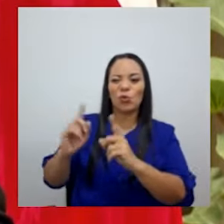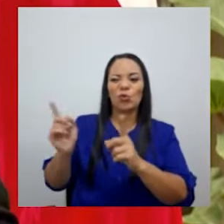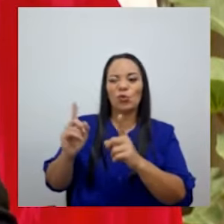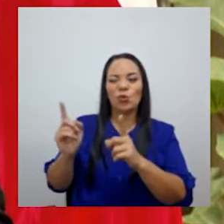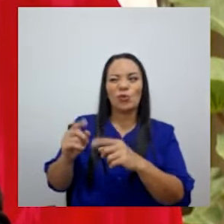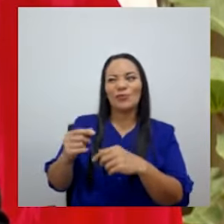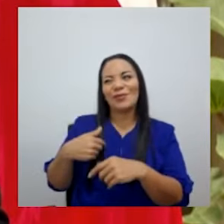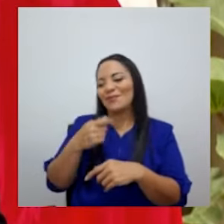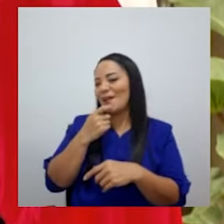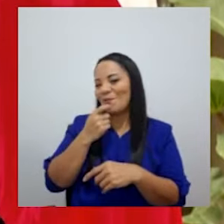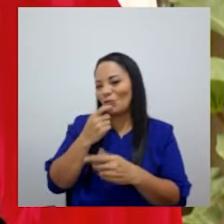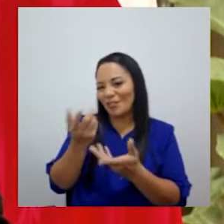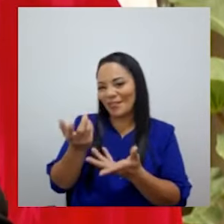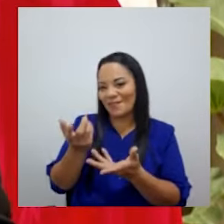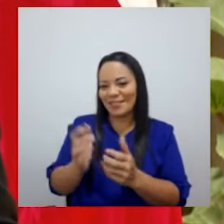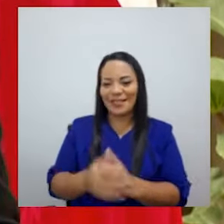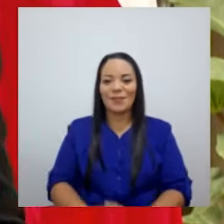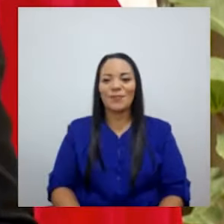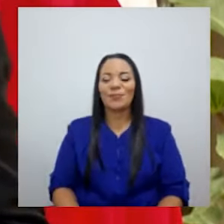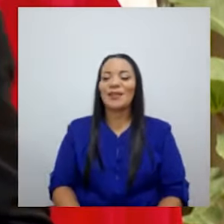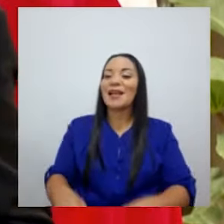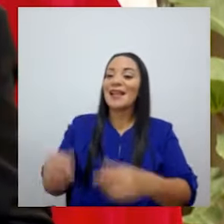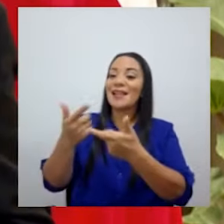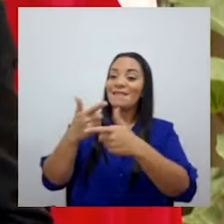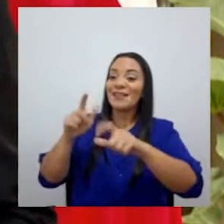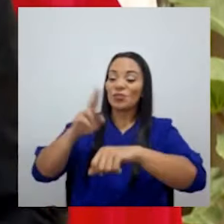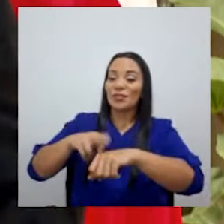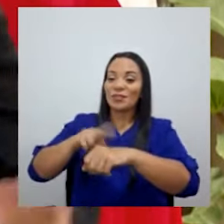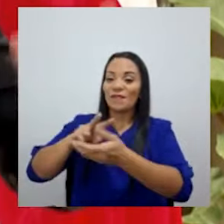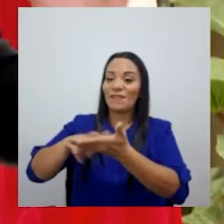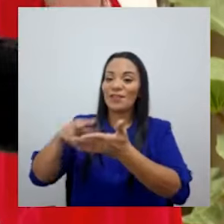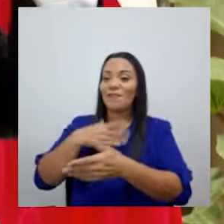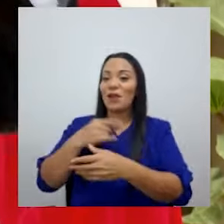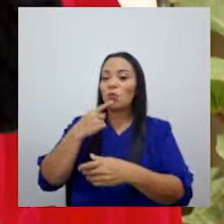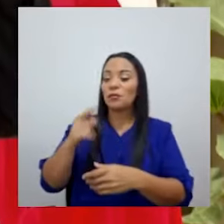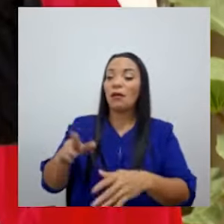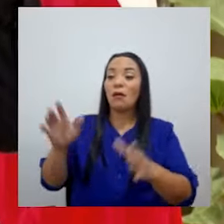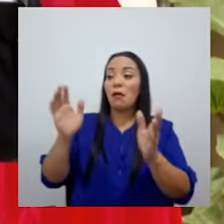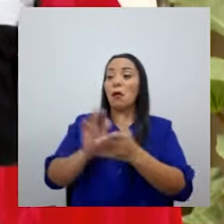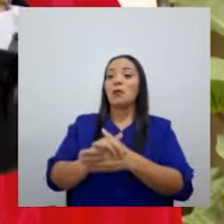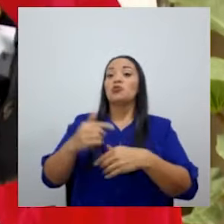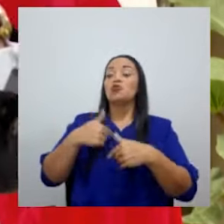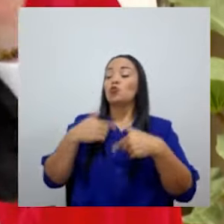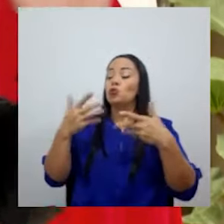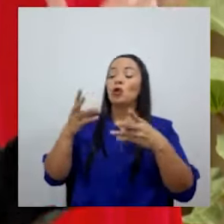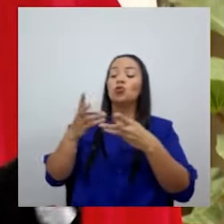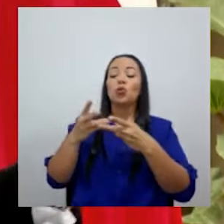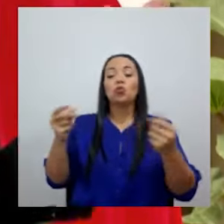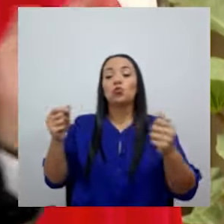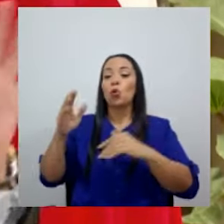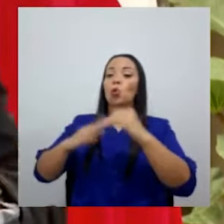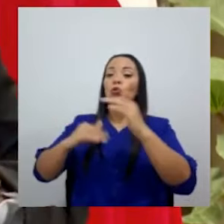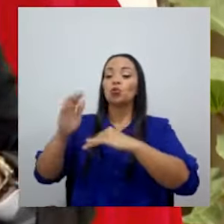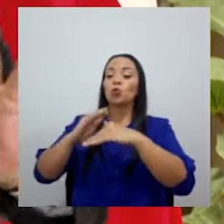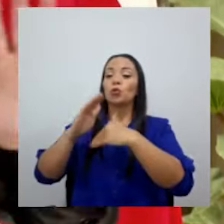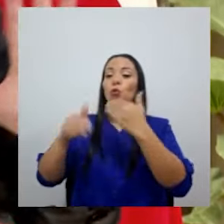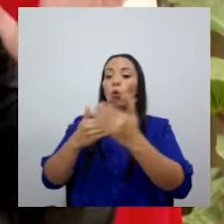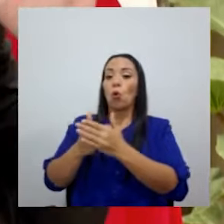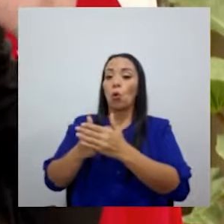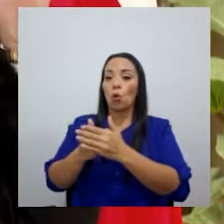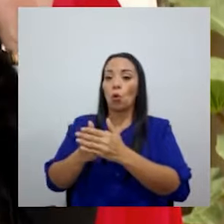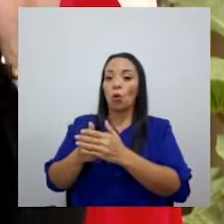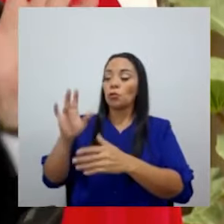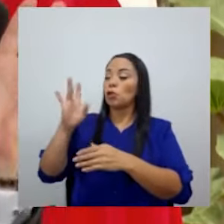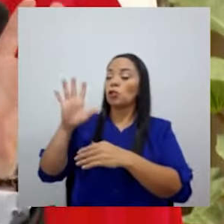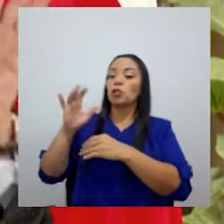demasiada risa que sale Liberación Nacional. ¡Ay, ya yo tengo la solución para construir todo! Lo que no hice en